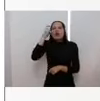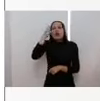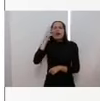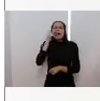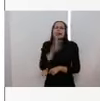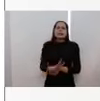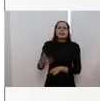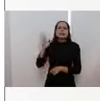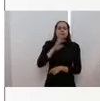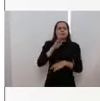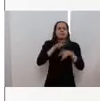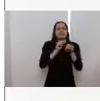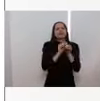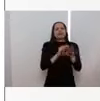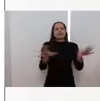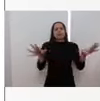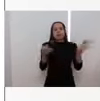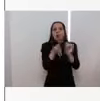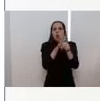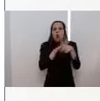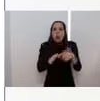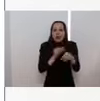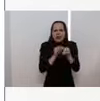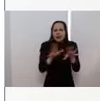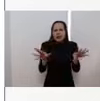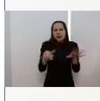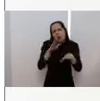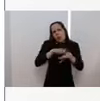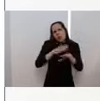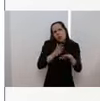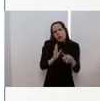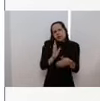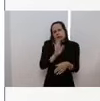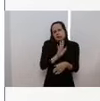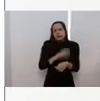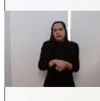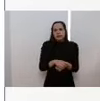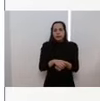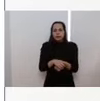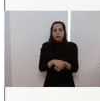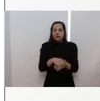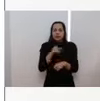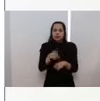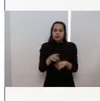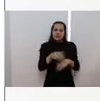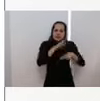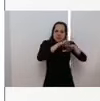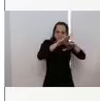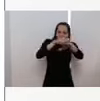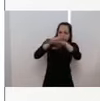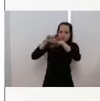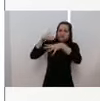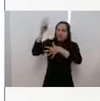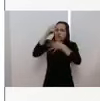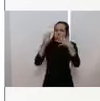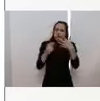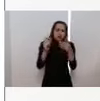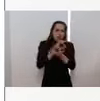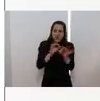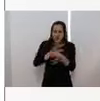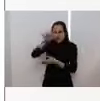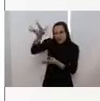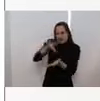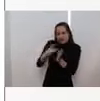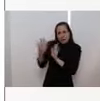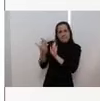declaró la emergencia sanitaria por motivo de la pandemia dentro de los lineamientos que dio restringió la consulta presencial